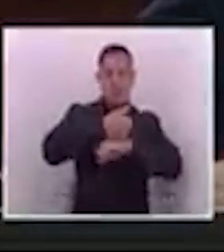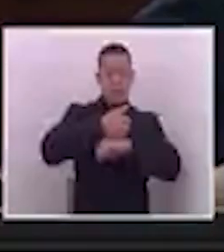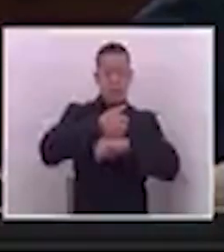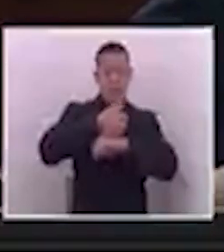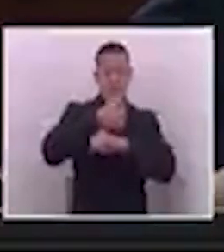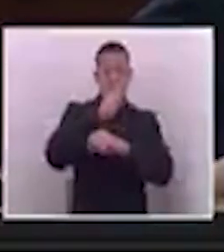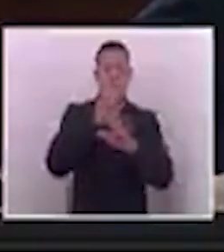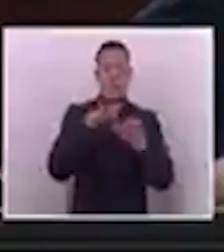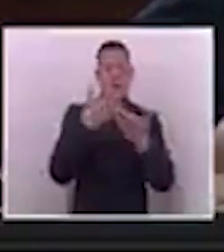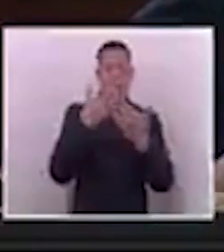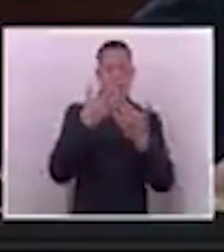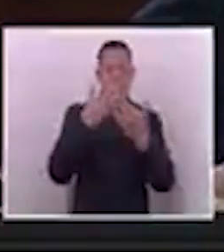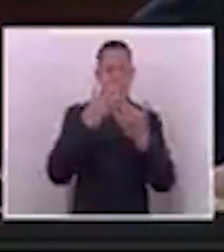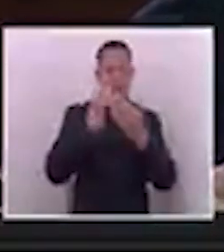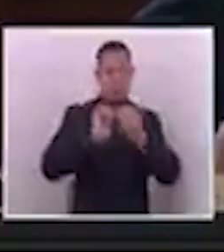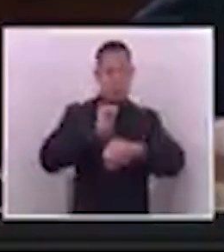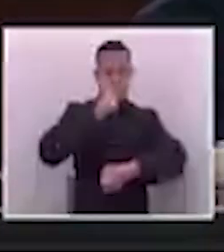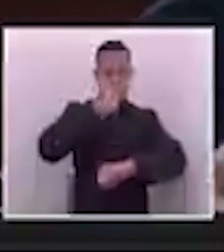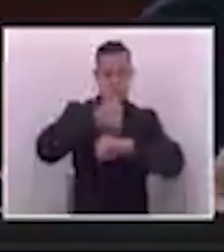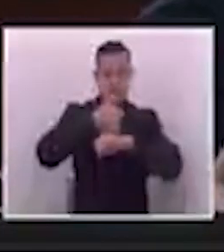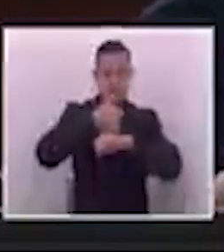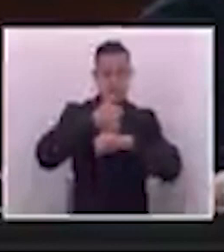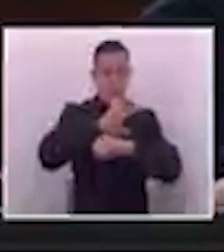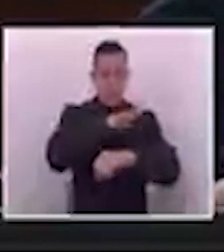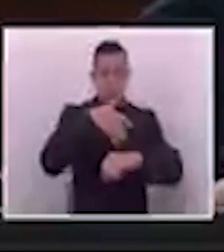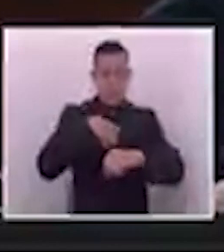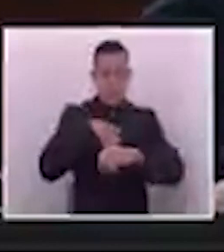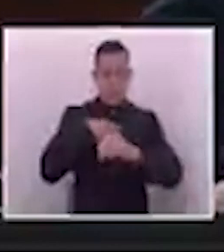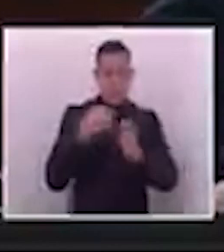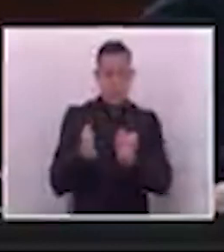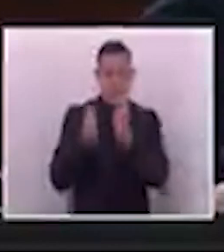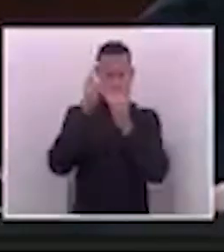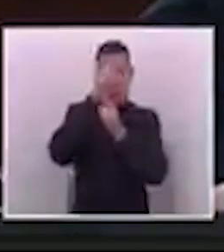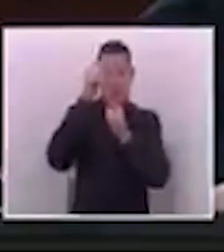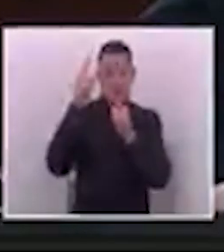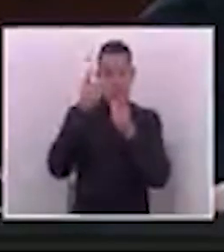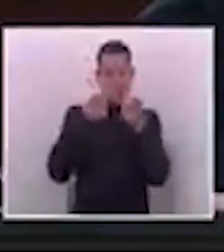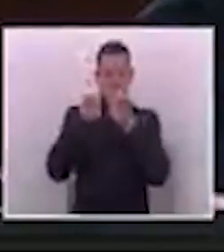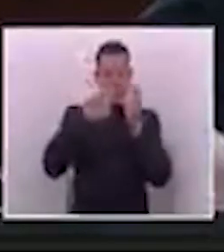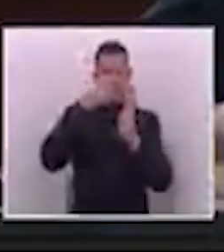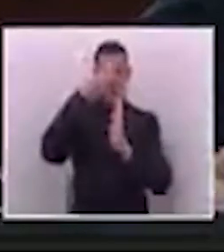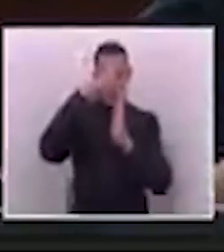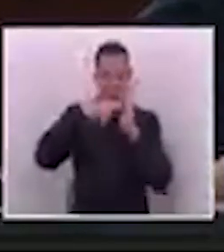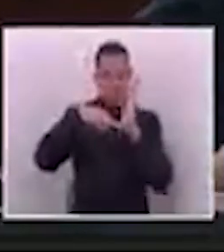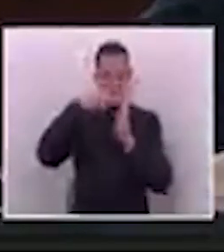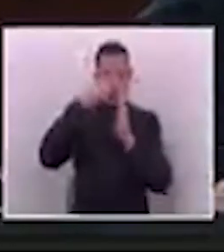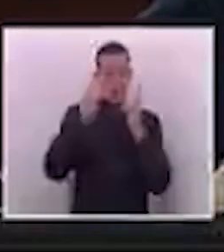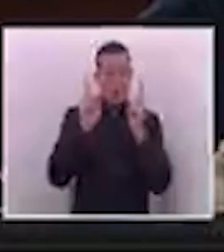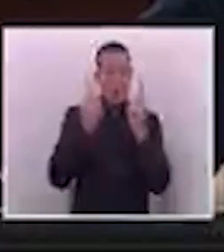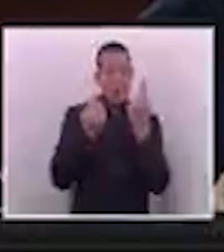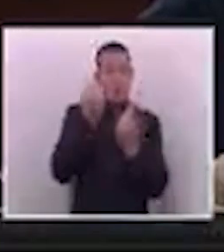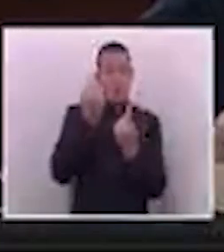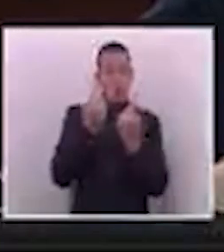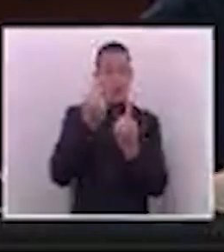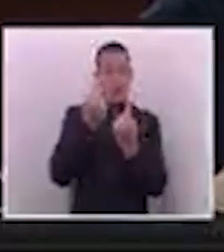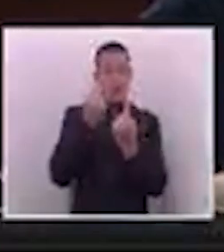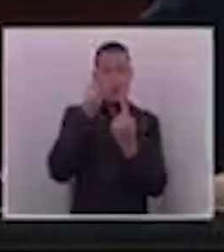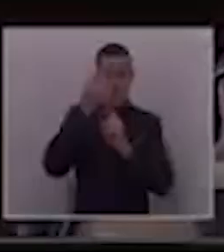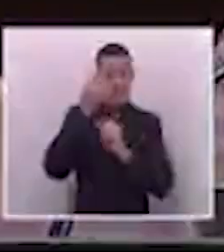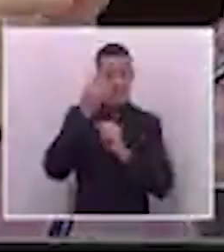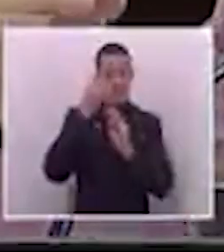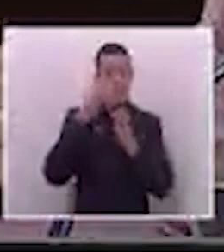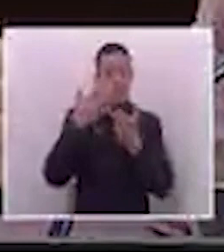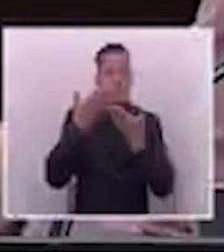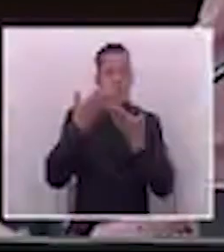Cómo se constituye el patrimonio de esta agencia administradora de fondos bitcoin ni cual Será su régimen tributario